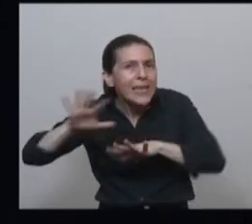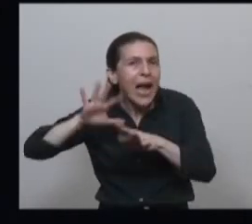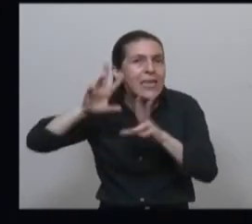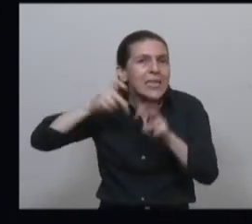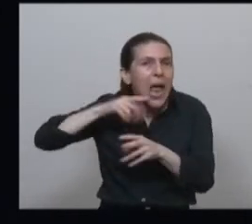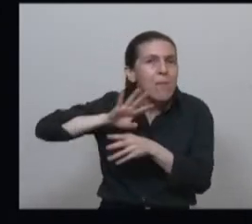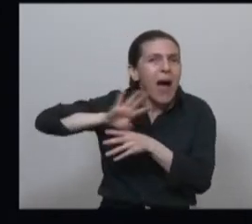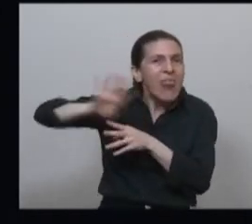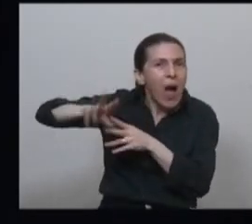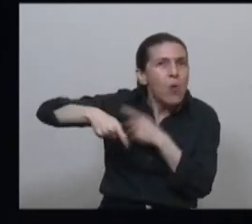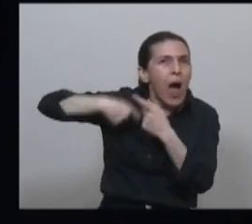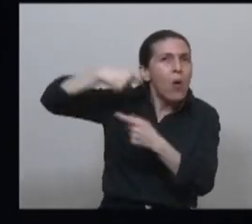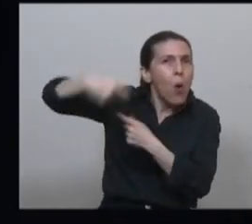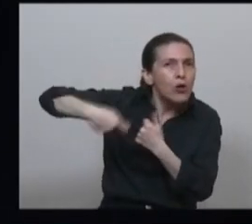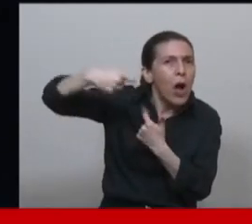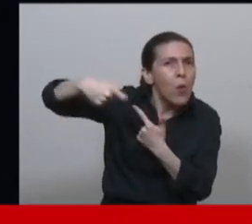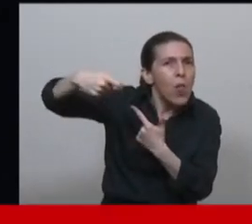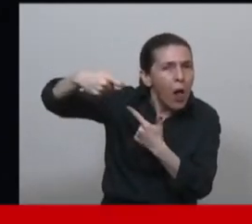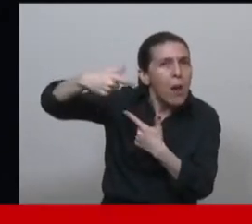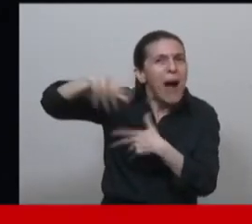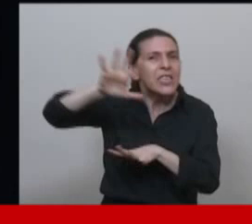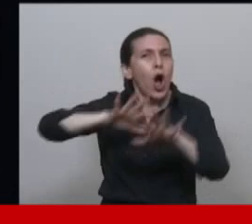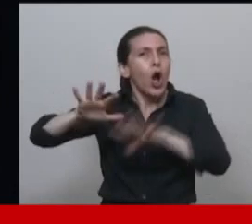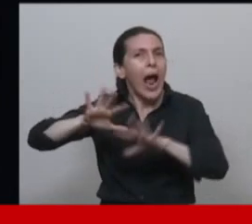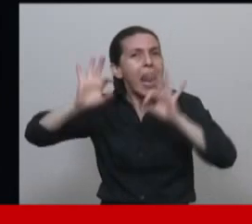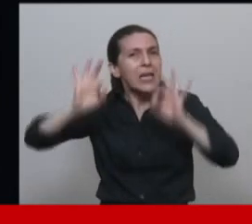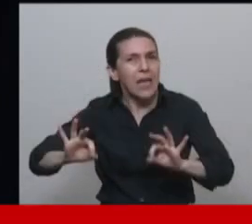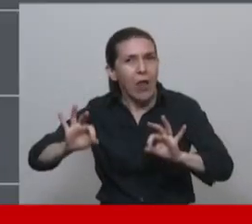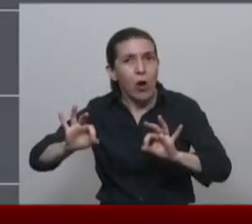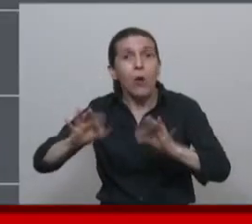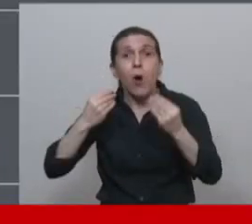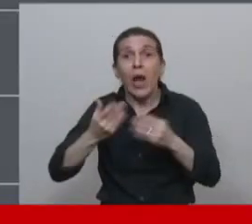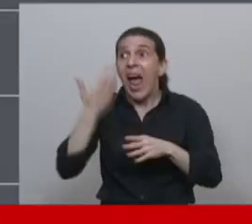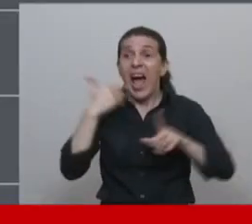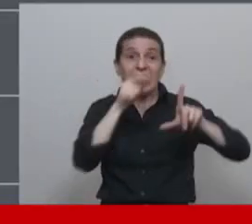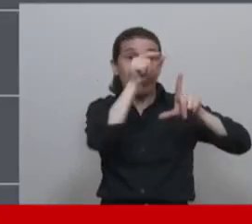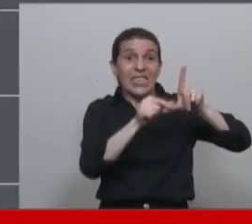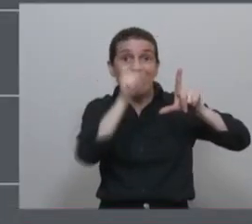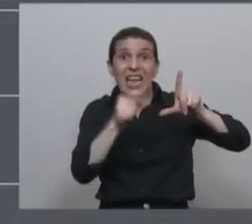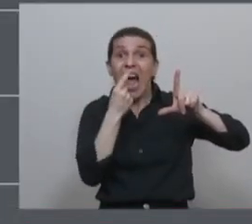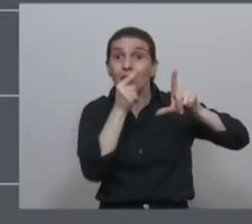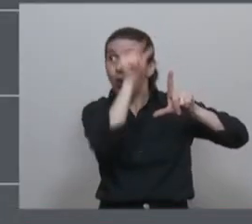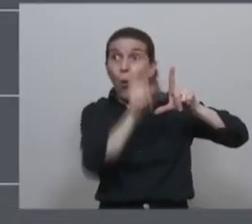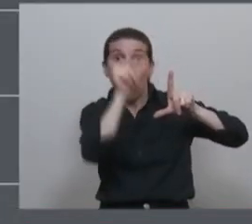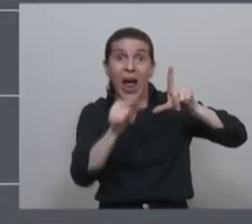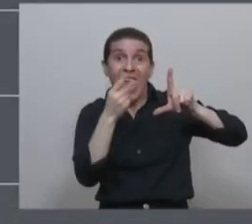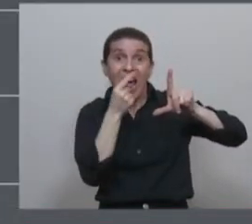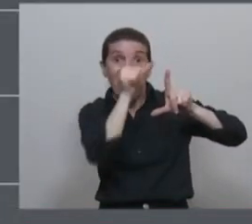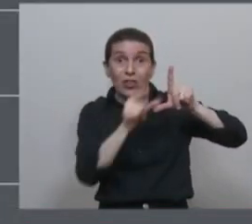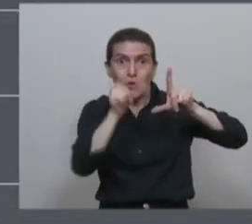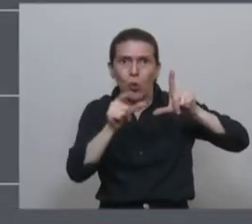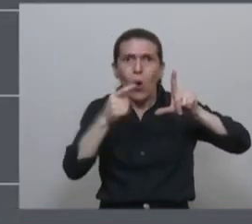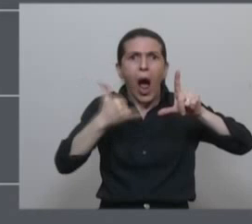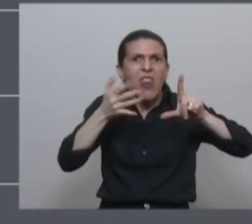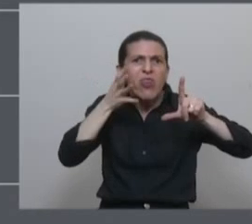ordenada. Y en lo que consistiría ese acuerdo es en pasar de las barras azules, con esa concentración tan fuerte de pago